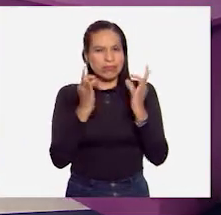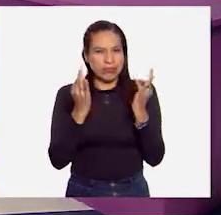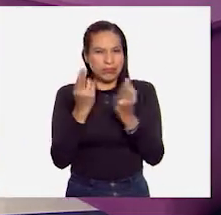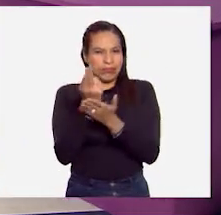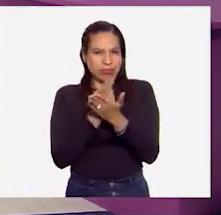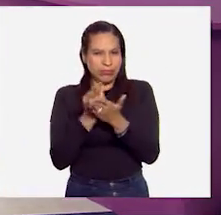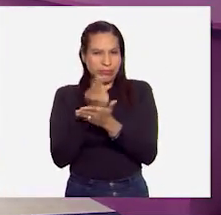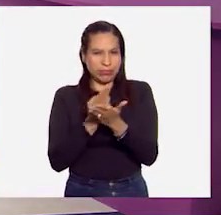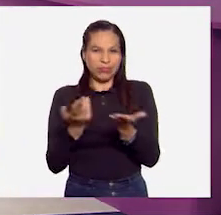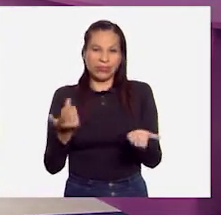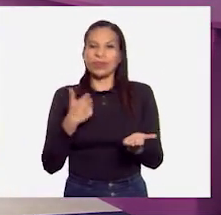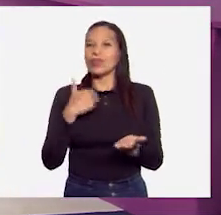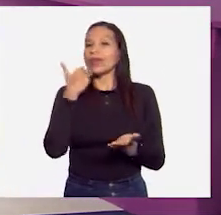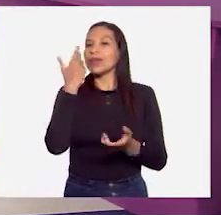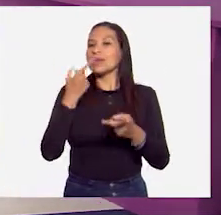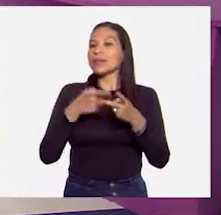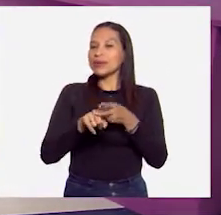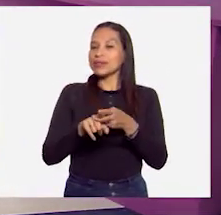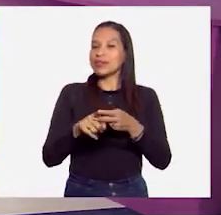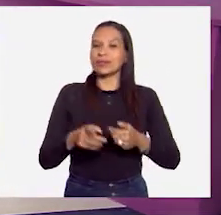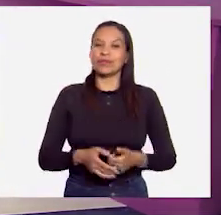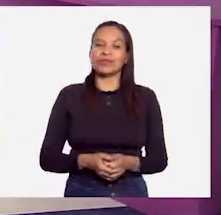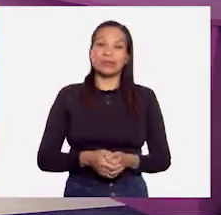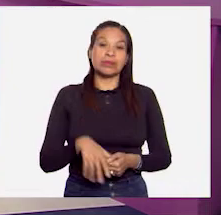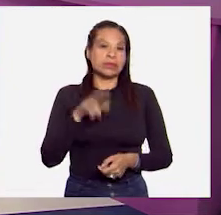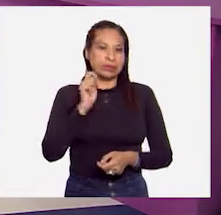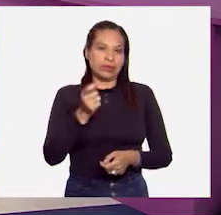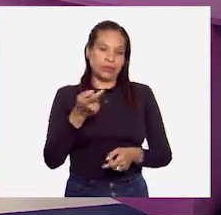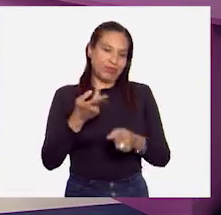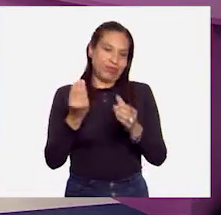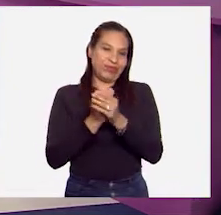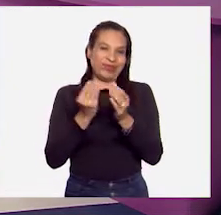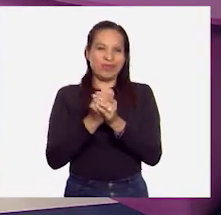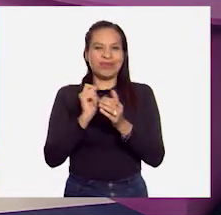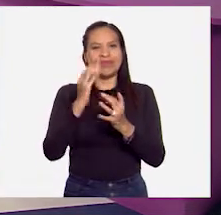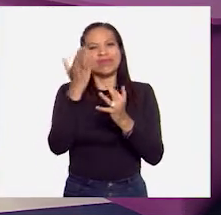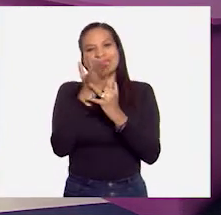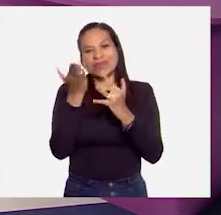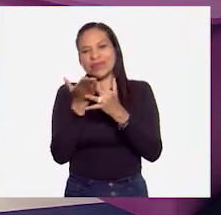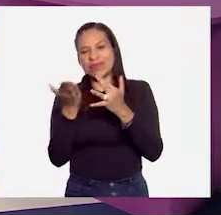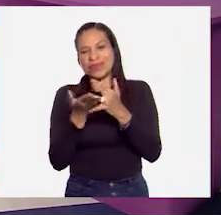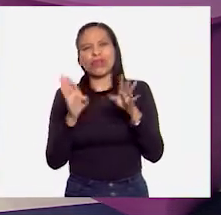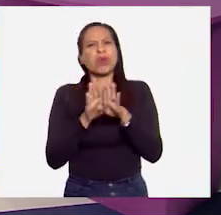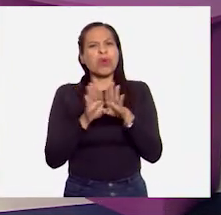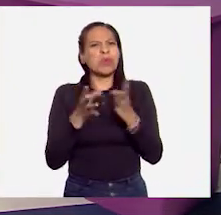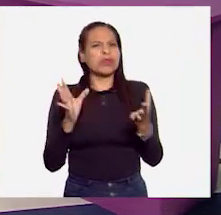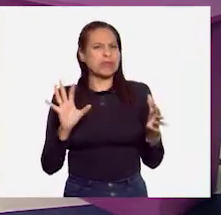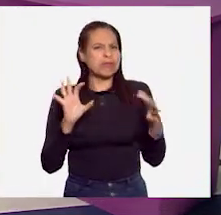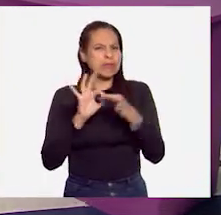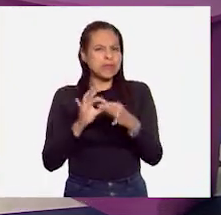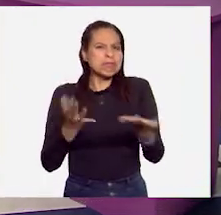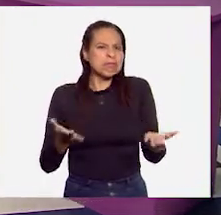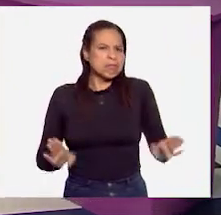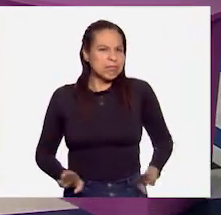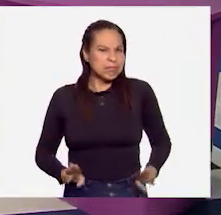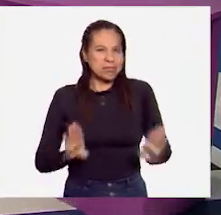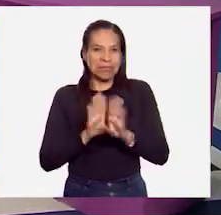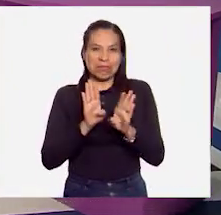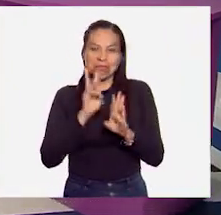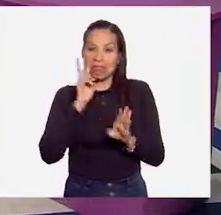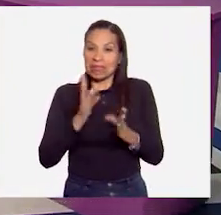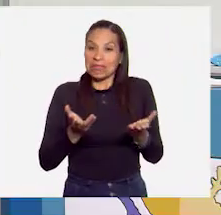mandalas, maestro! ¡Ya quiero empezar! Y sobre todo con las clases de fracciones, a ver cómo lo vamos a compaginar, a ver cómo